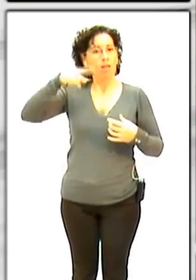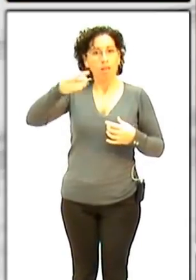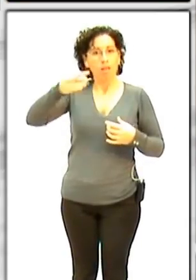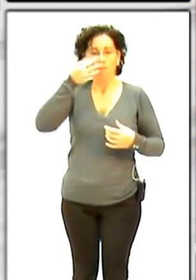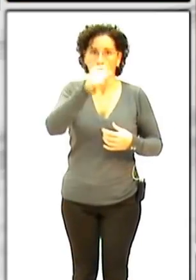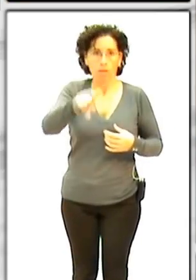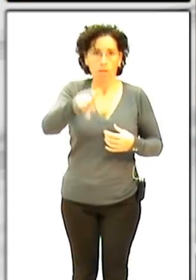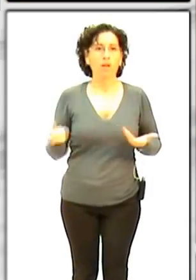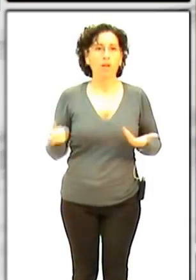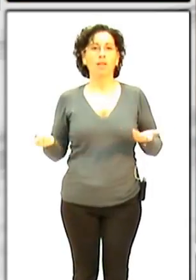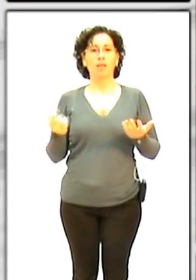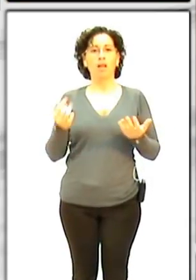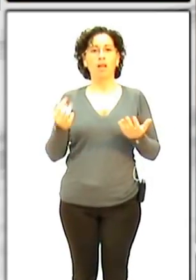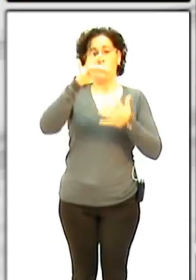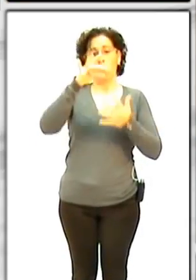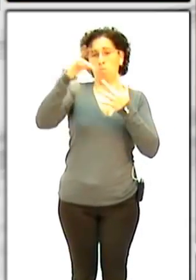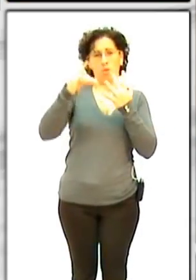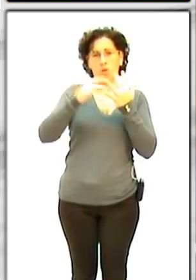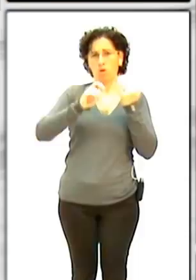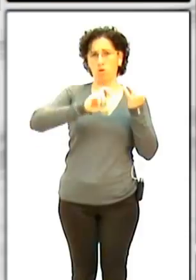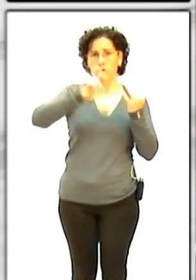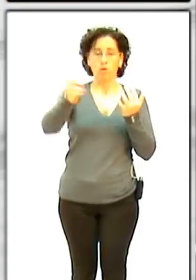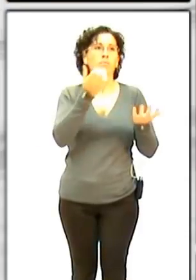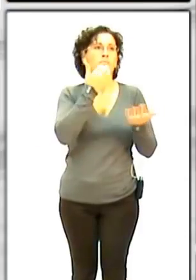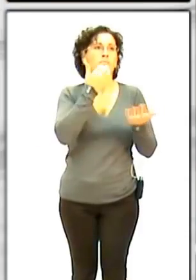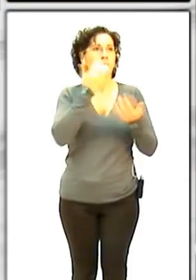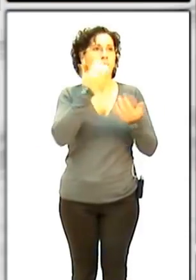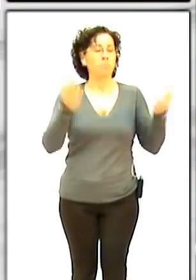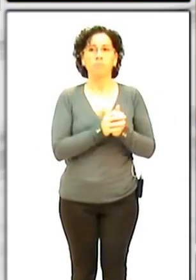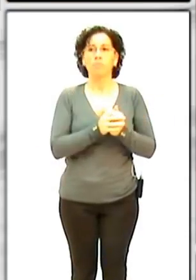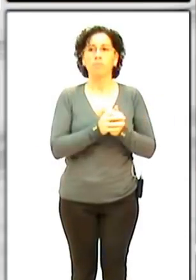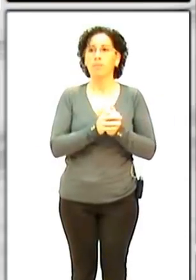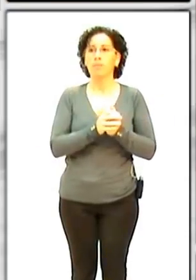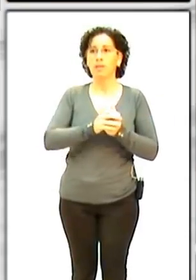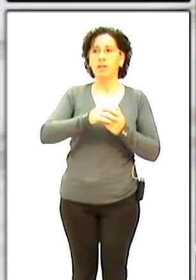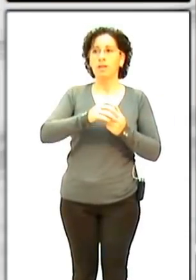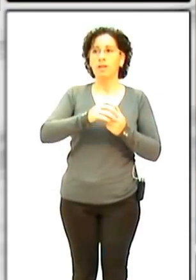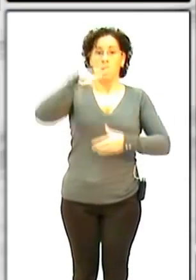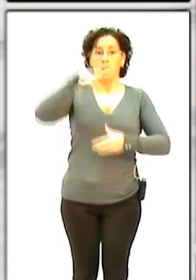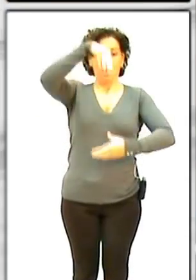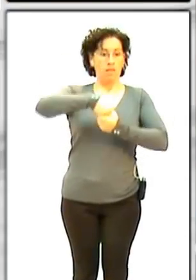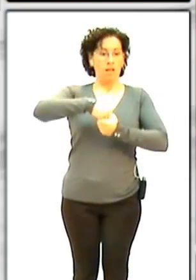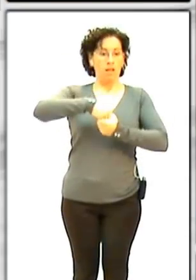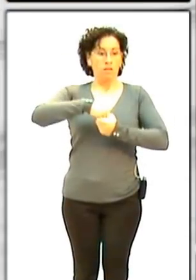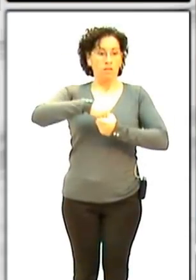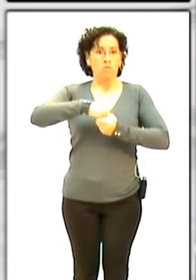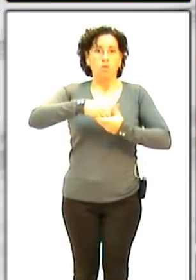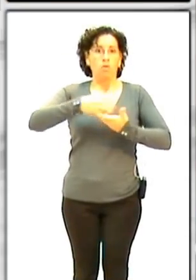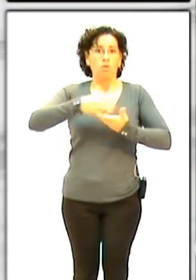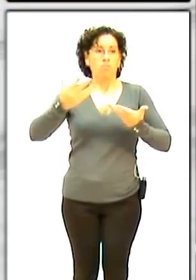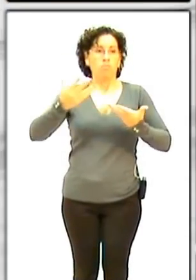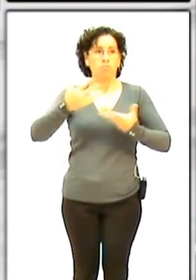otras opciones que son muy importantes, como la localización de personal necesario dentro de